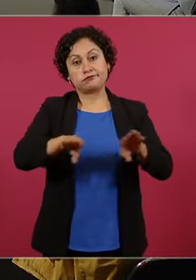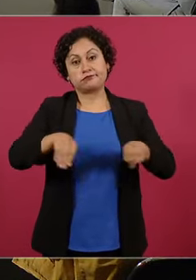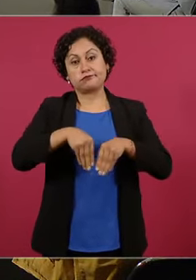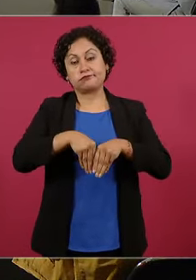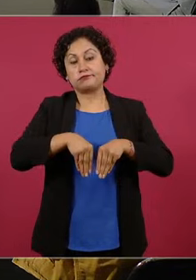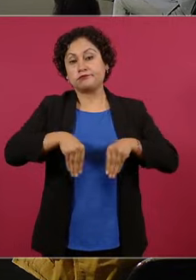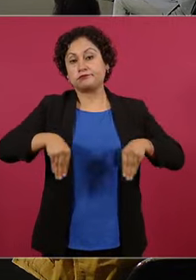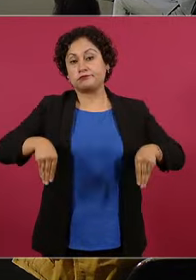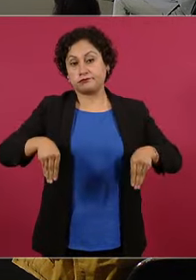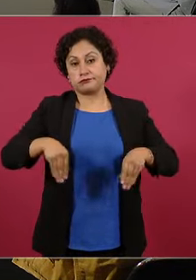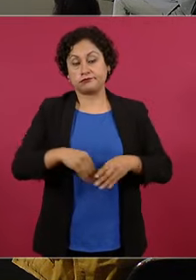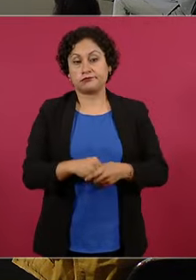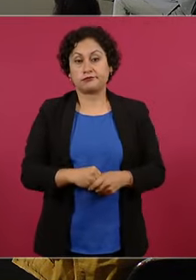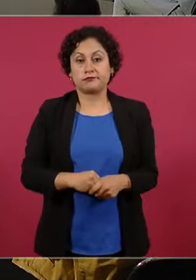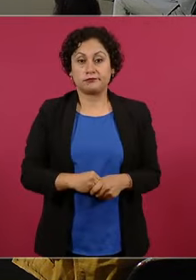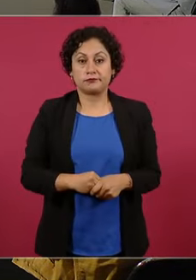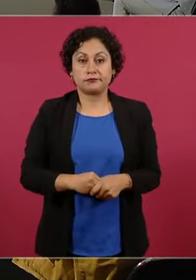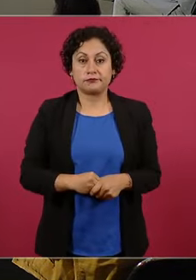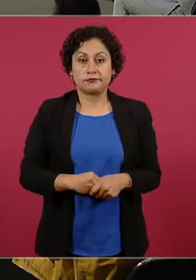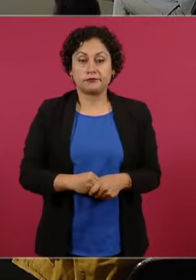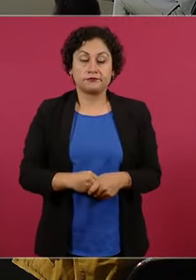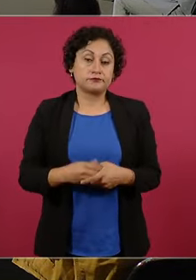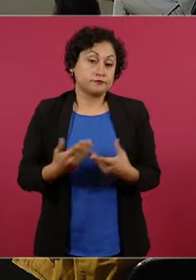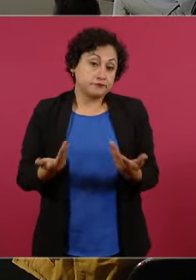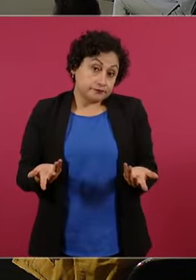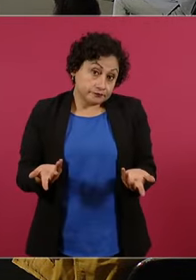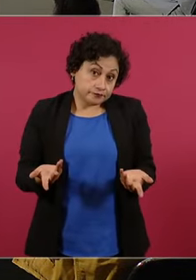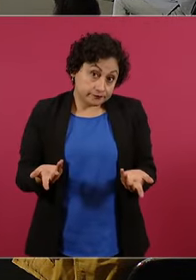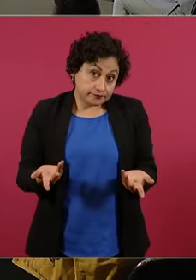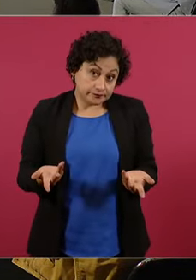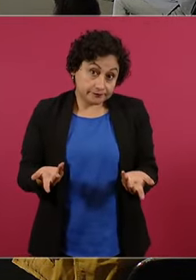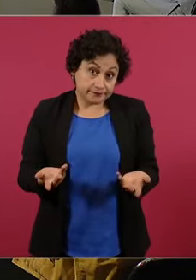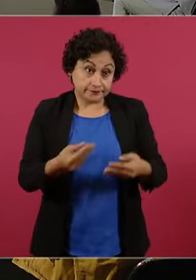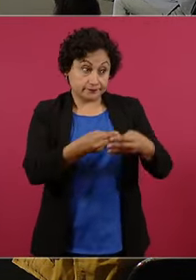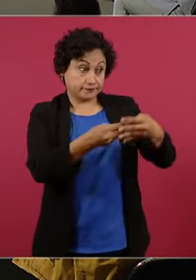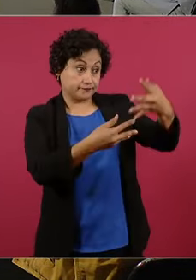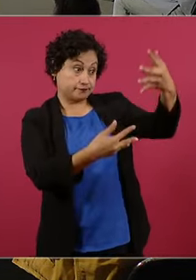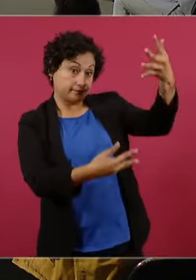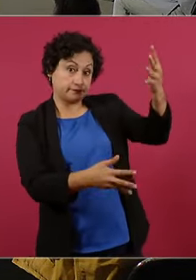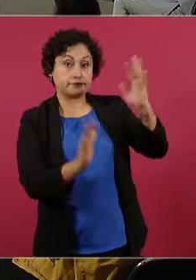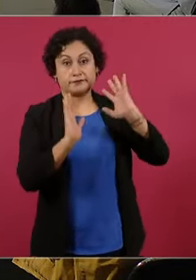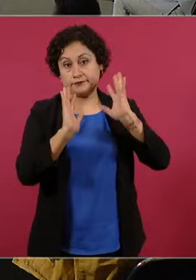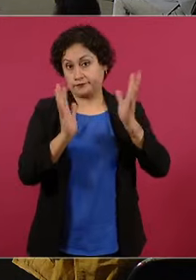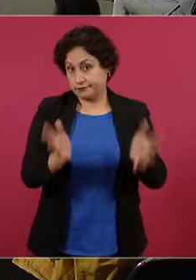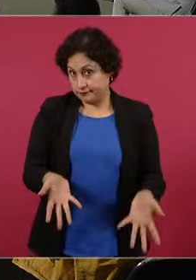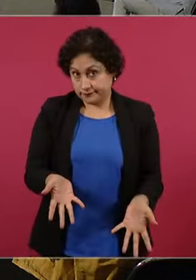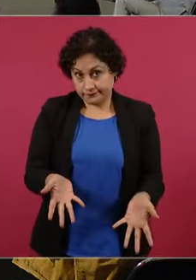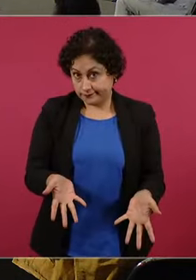norma fundamental. O sea, ya sé. Entonces, como ya saben ustedes,